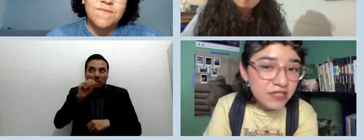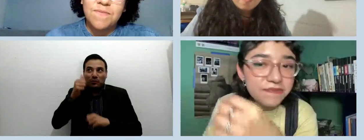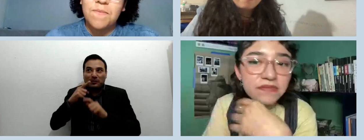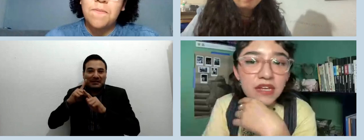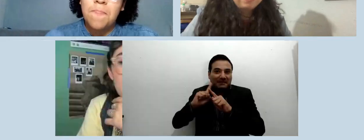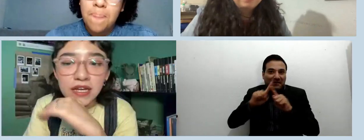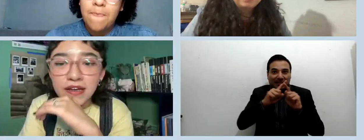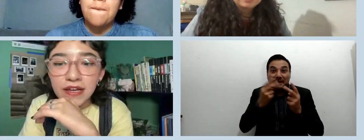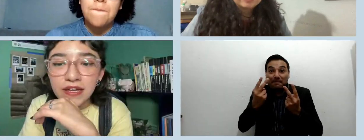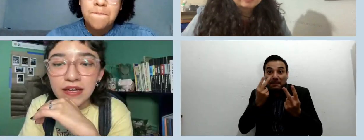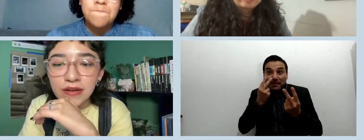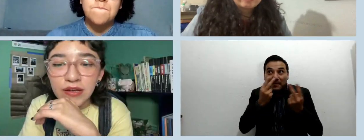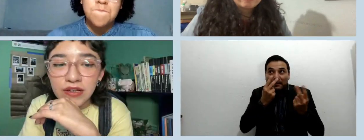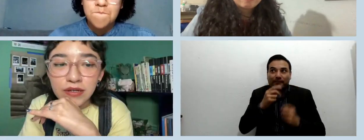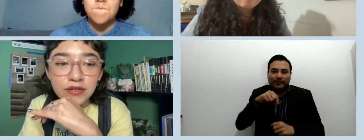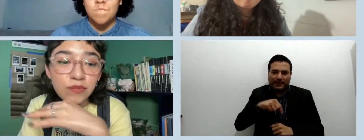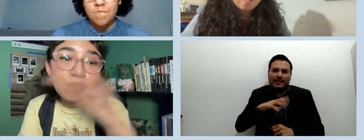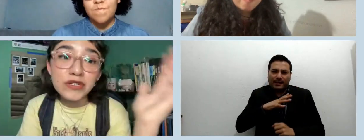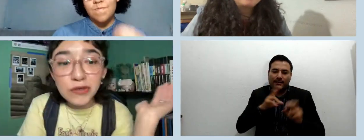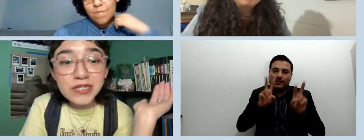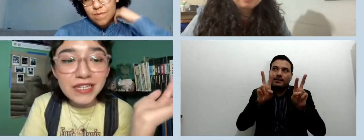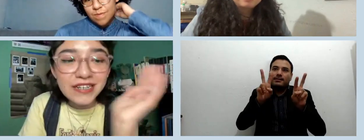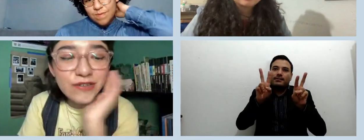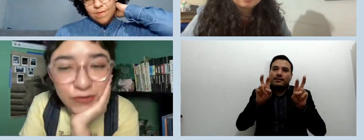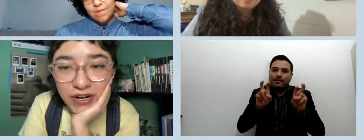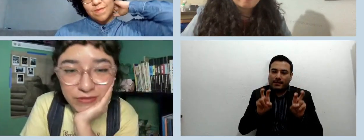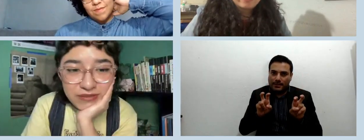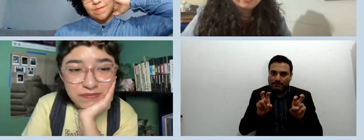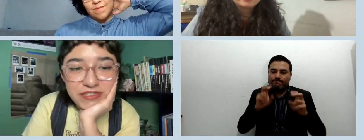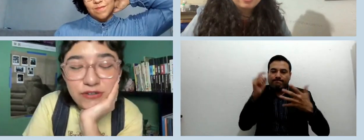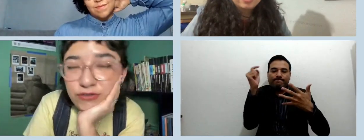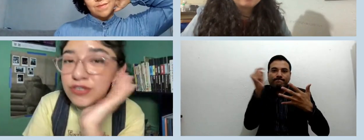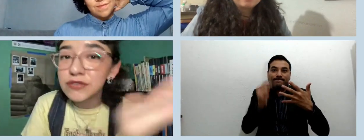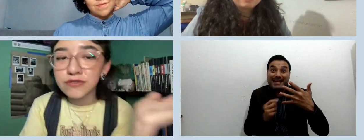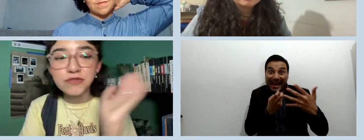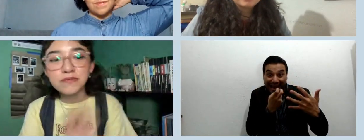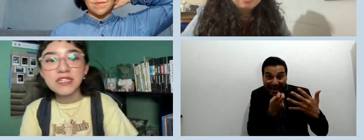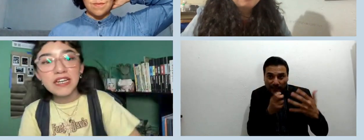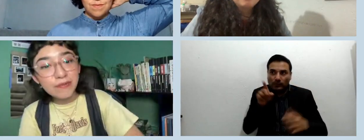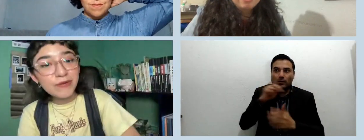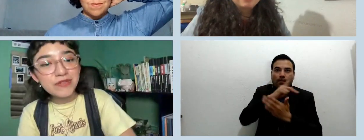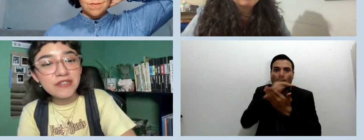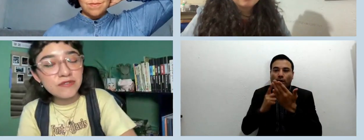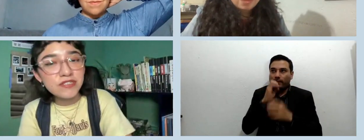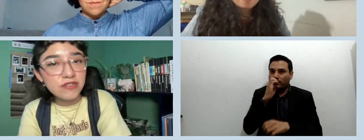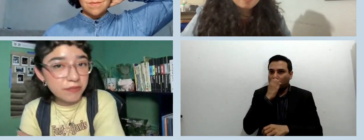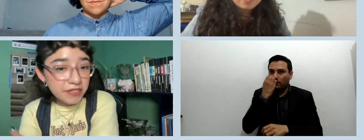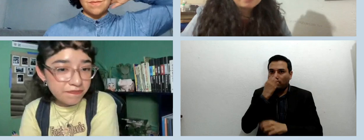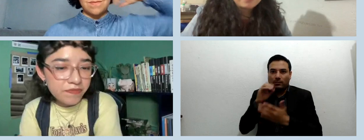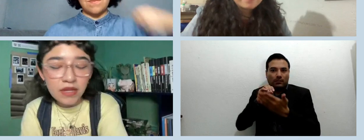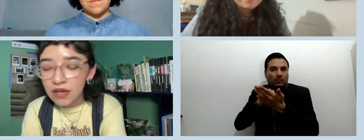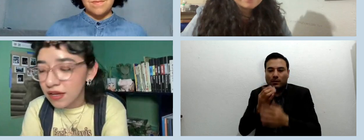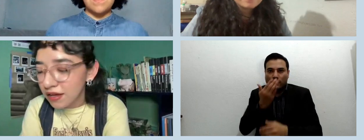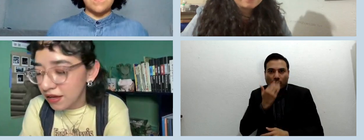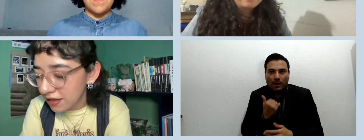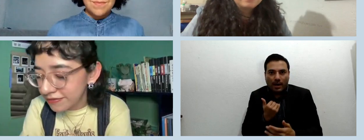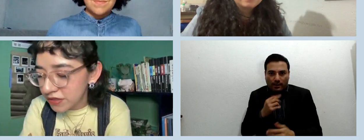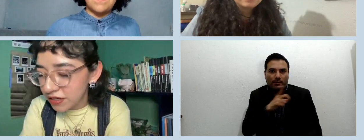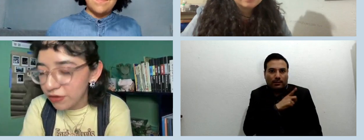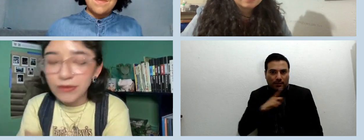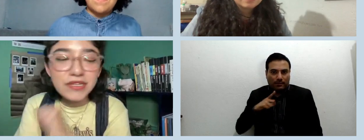muchos temas que pues no están en los programas ni en los currículums y hay que preguntarnos eso también